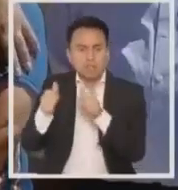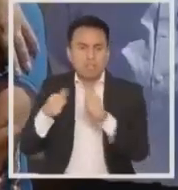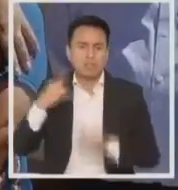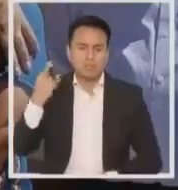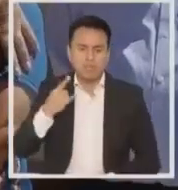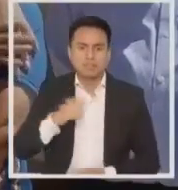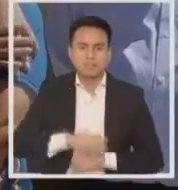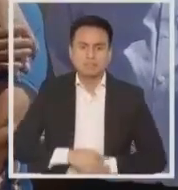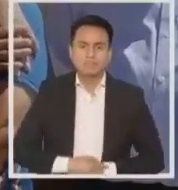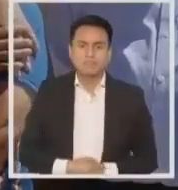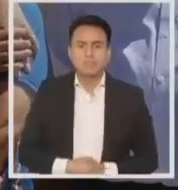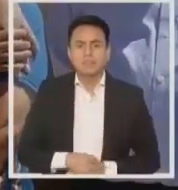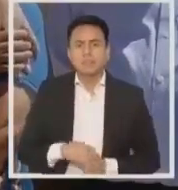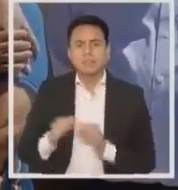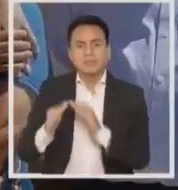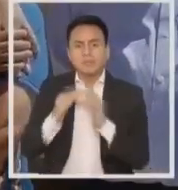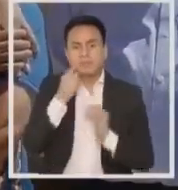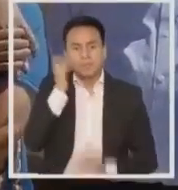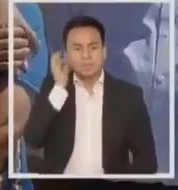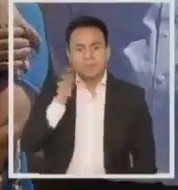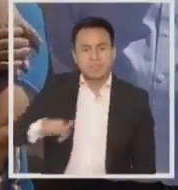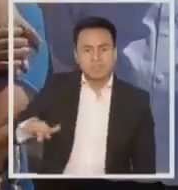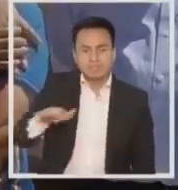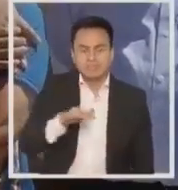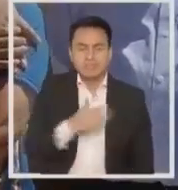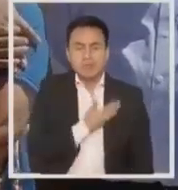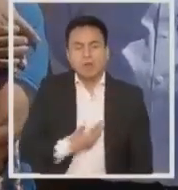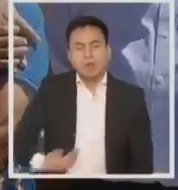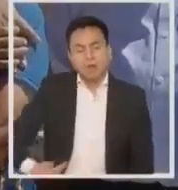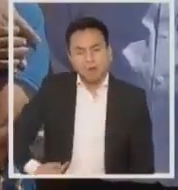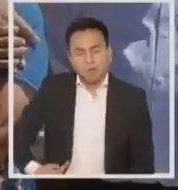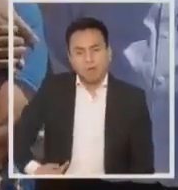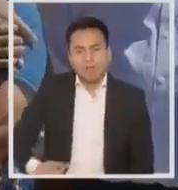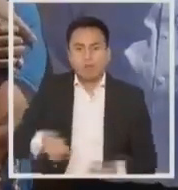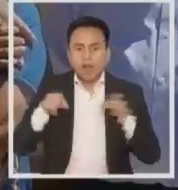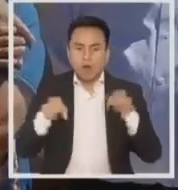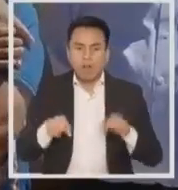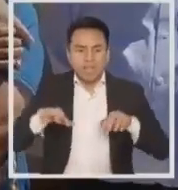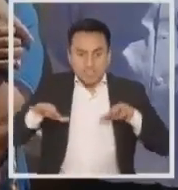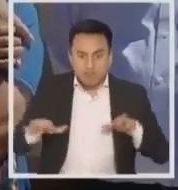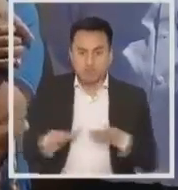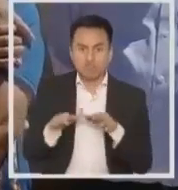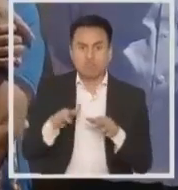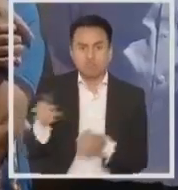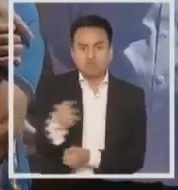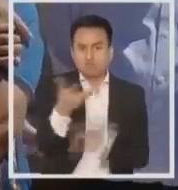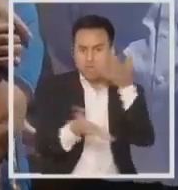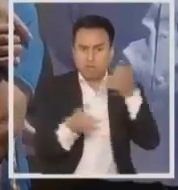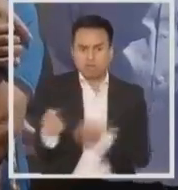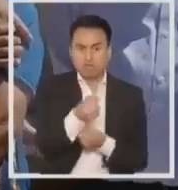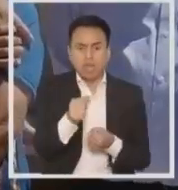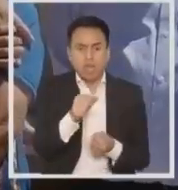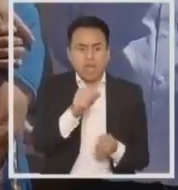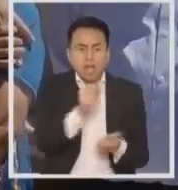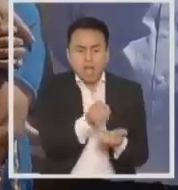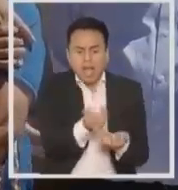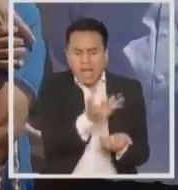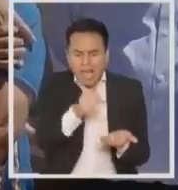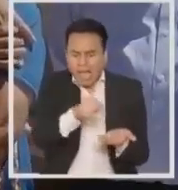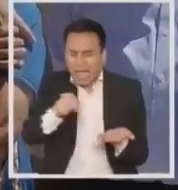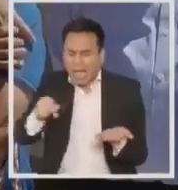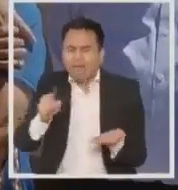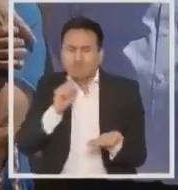emergencia. Vecinas y vecinos, como gobierno estamos realizando todos los esfuerzos por apagar el fuego. Tenemos algunos focos todavía